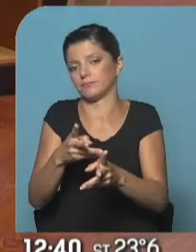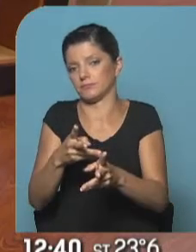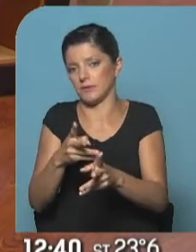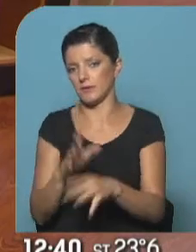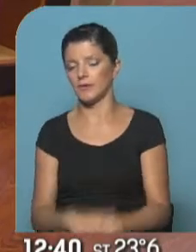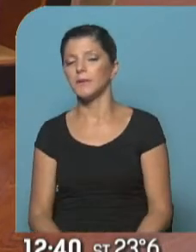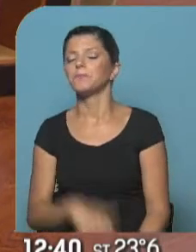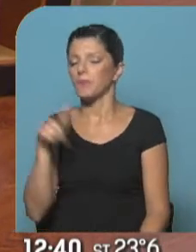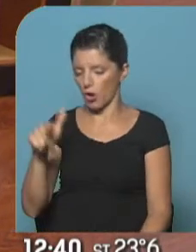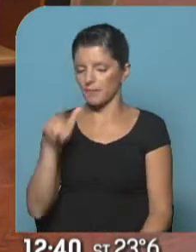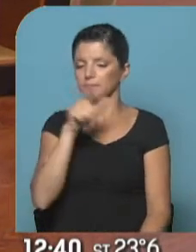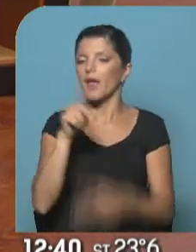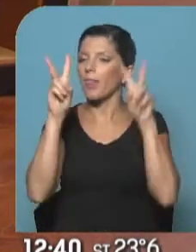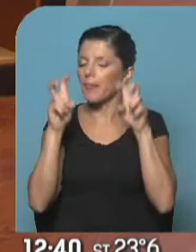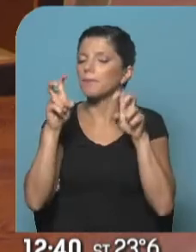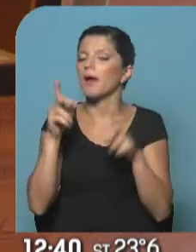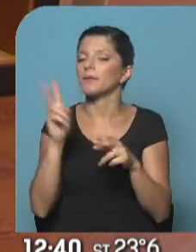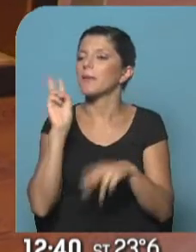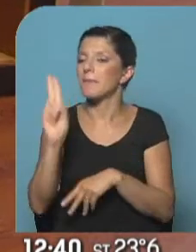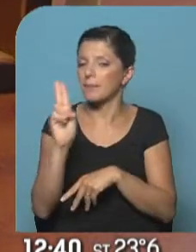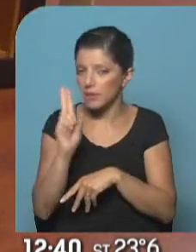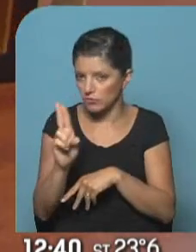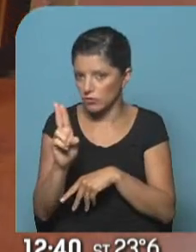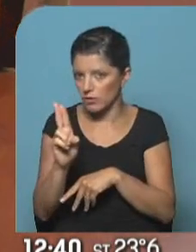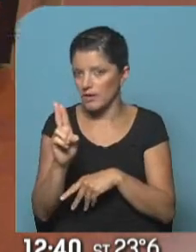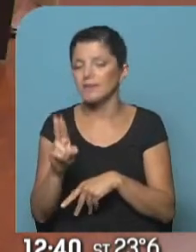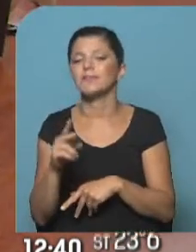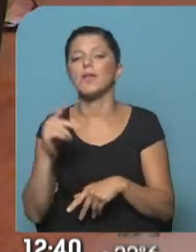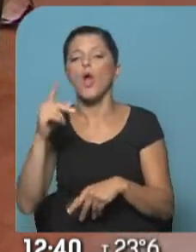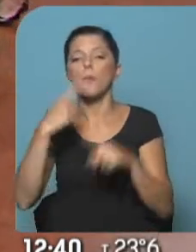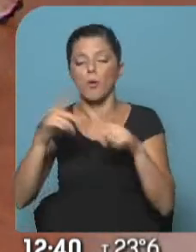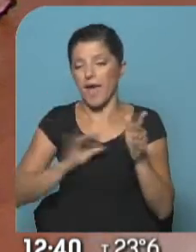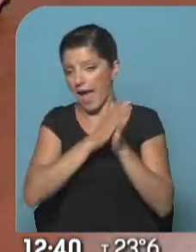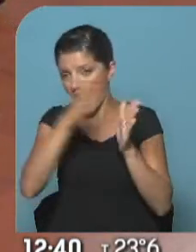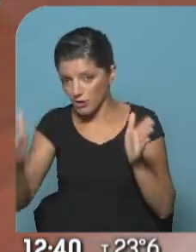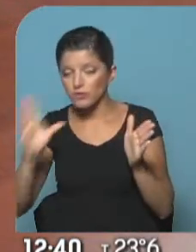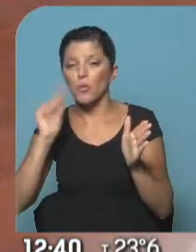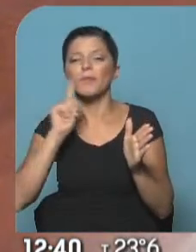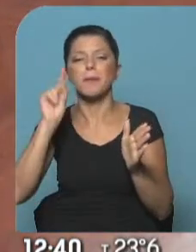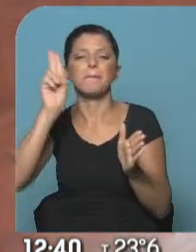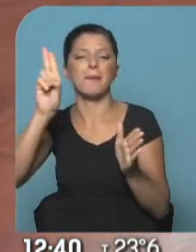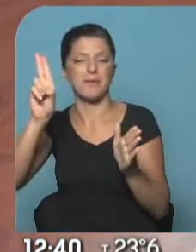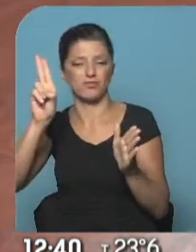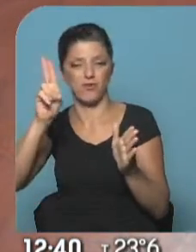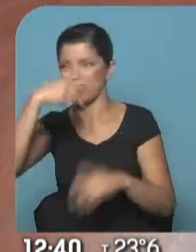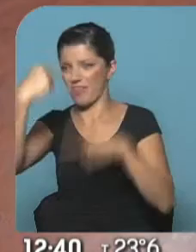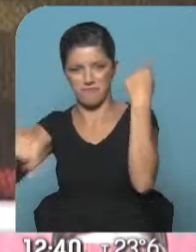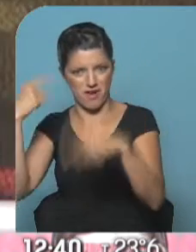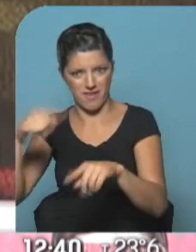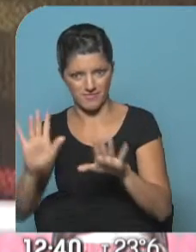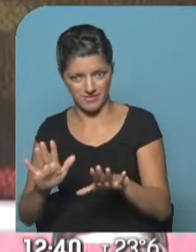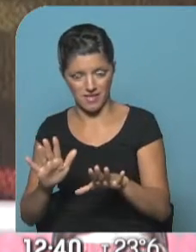las visas por lotería entregaban unas 50.000 visas anuales, lo siguen entregando, y lo que hizo Donald Trump, además de